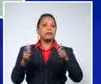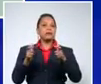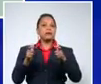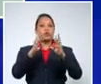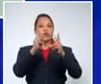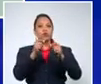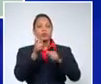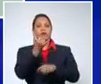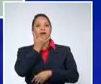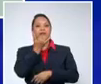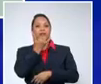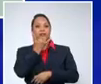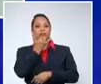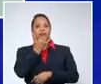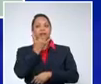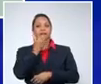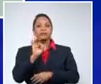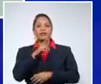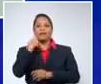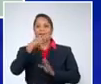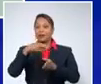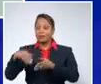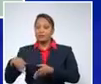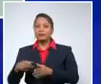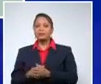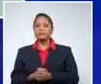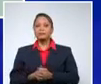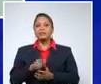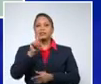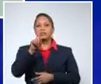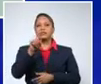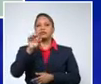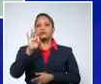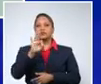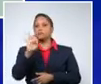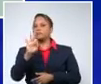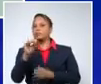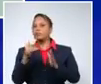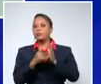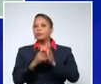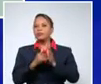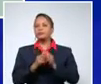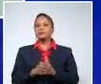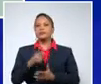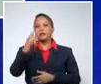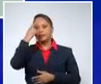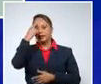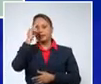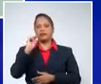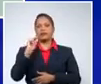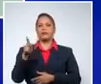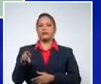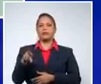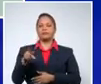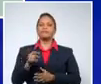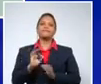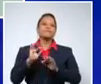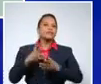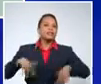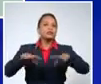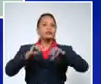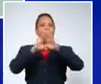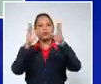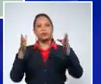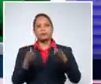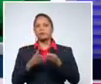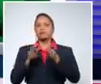mayor número de fallecidos, 188.000, India y Reino Unido. Esta es la situación del mundo, Lázaro,